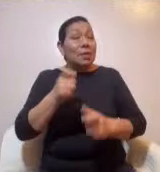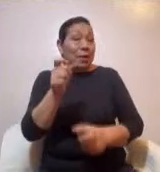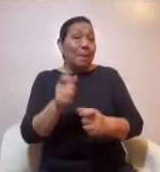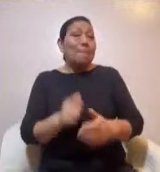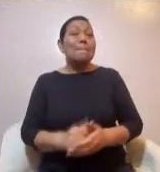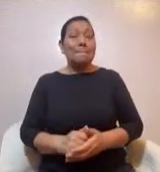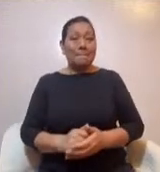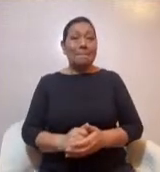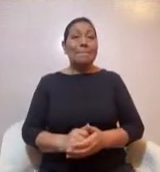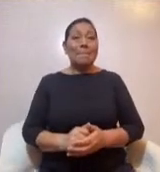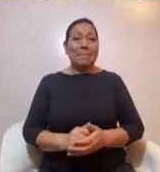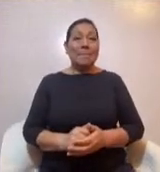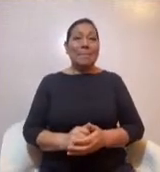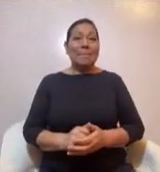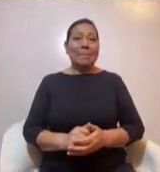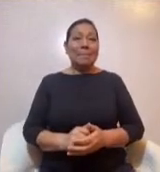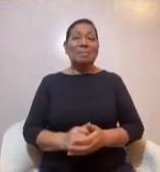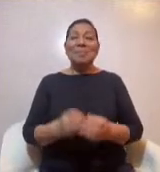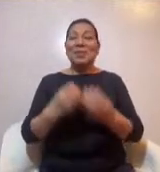la vida de las personas, ¿no?